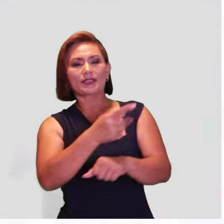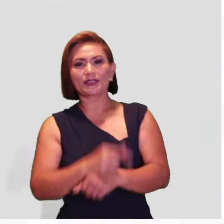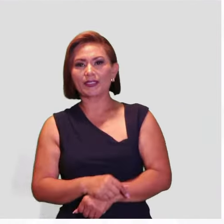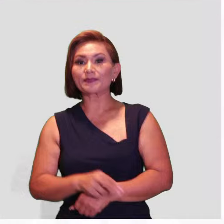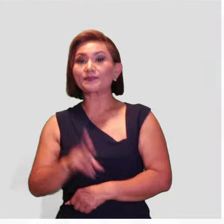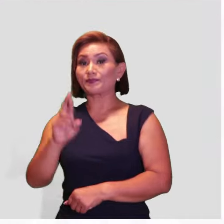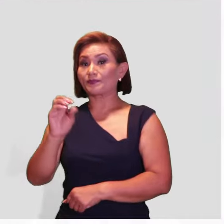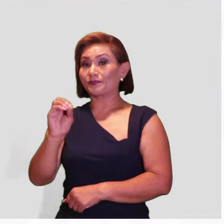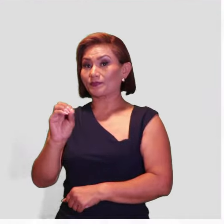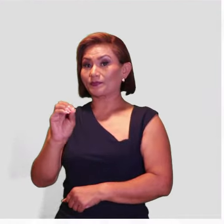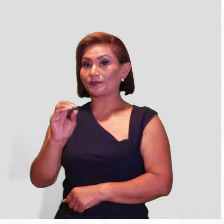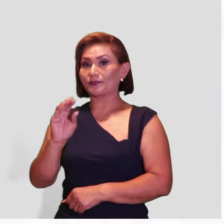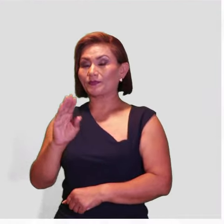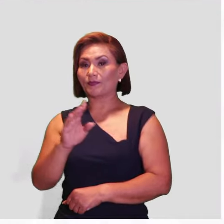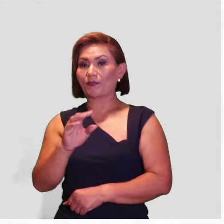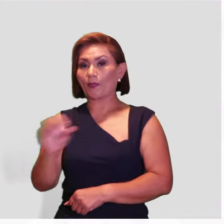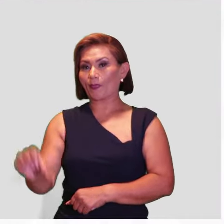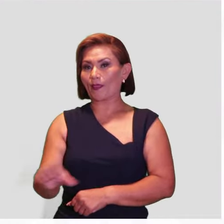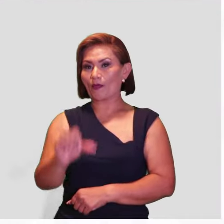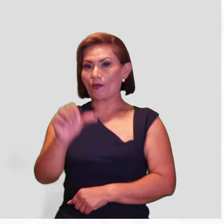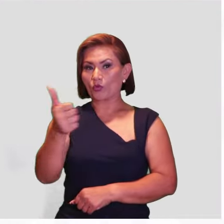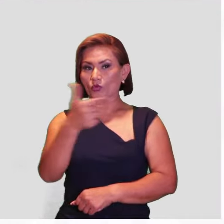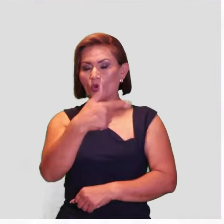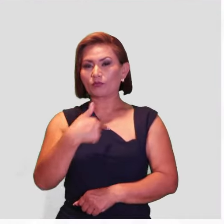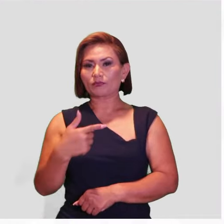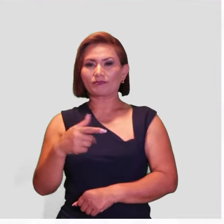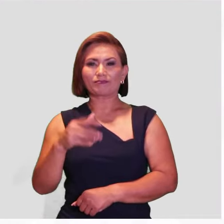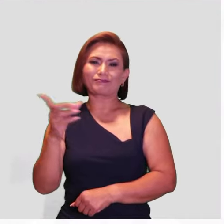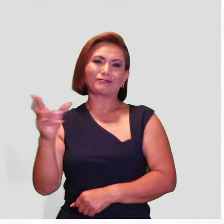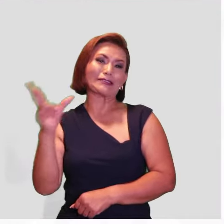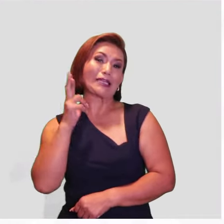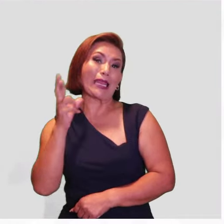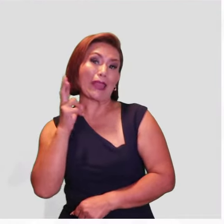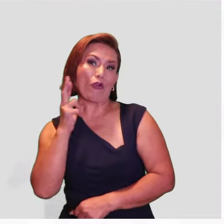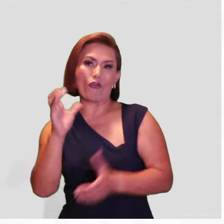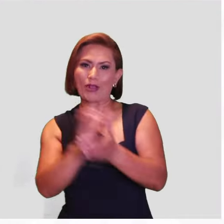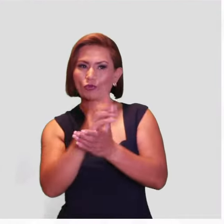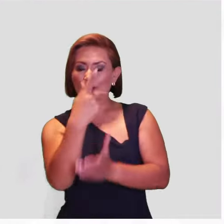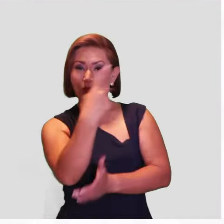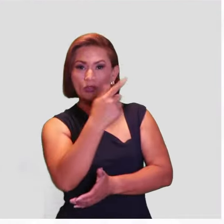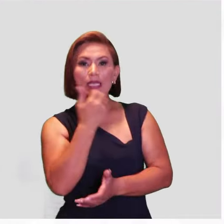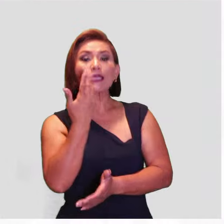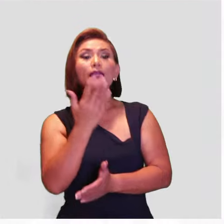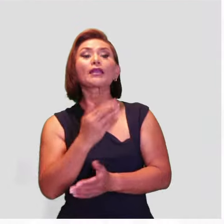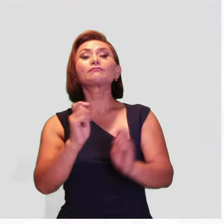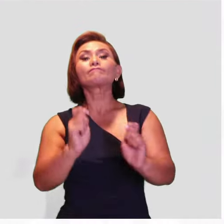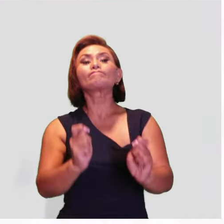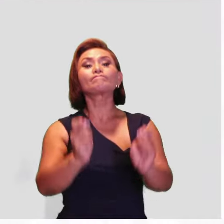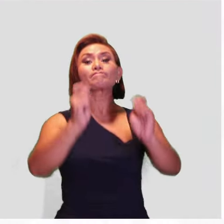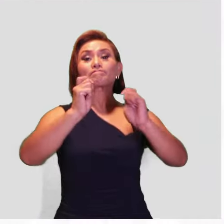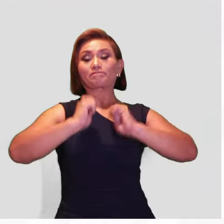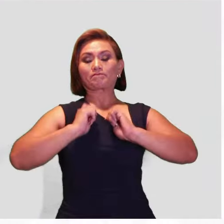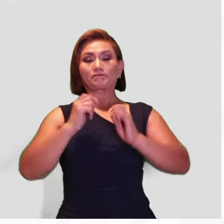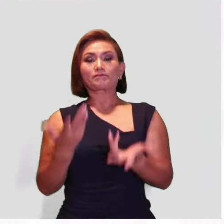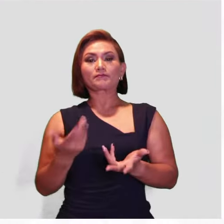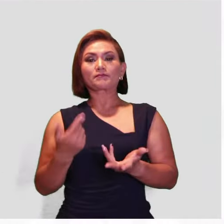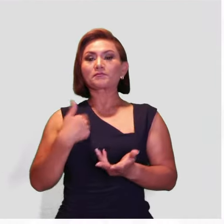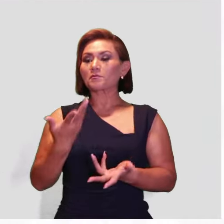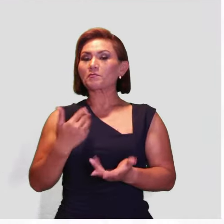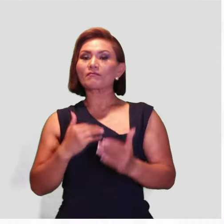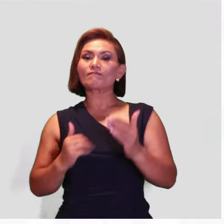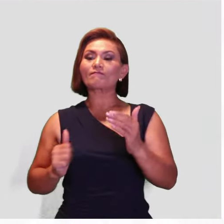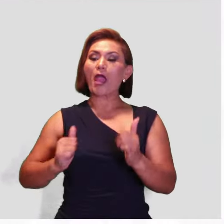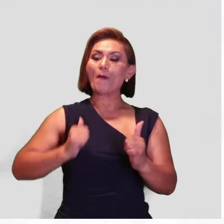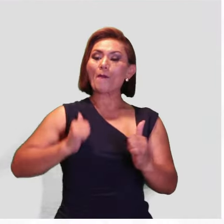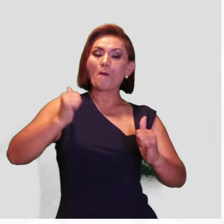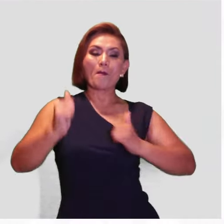como regidor plurinominal en primera posición a su esposa, sin poder ocultar su ambición al poder y dejando en evidencia su cada vez más